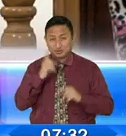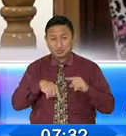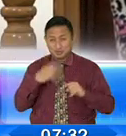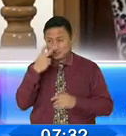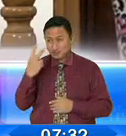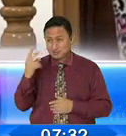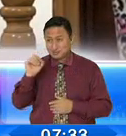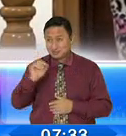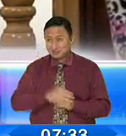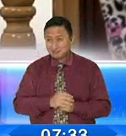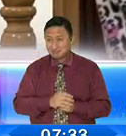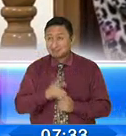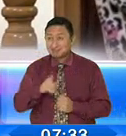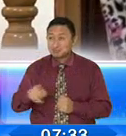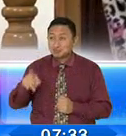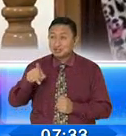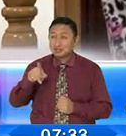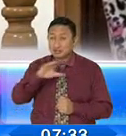todos los paisajes